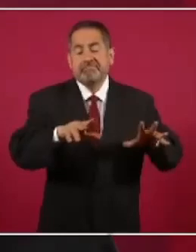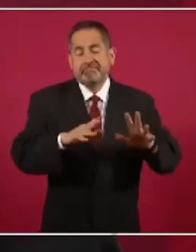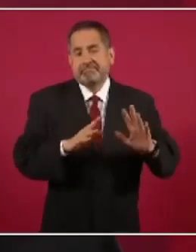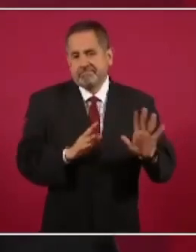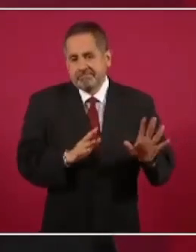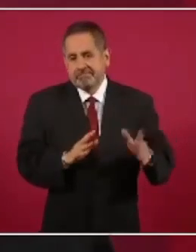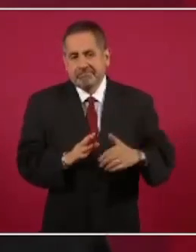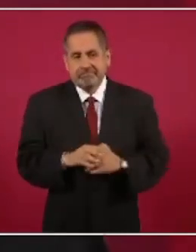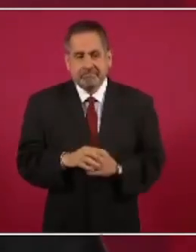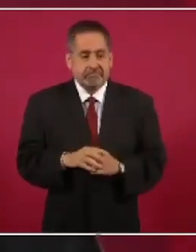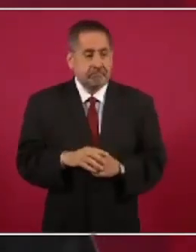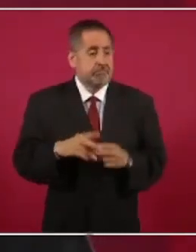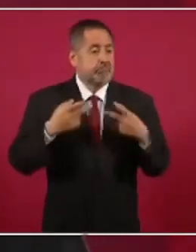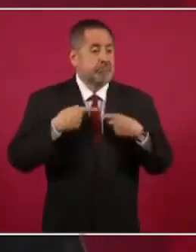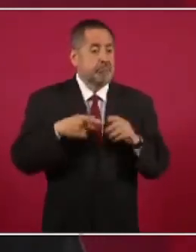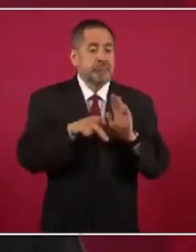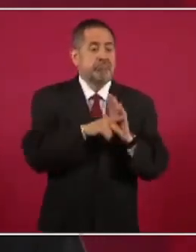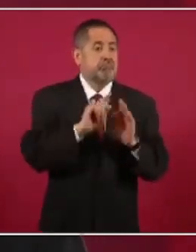Periodistas famosos,